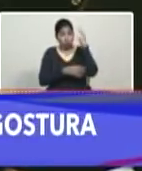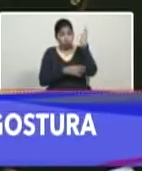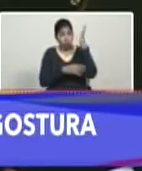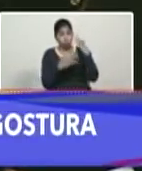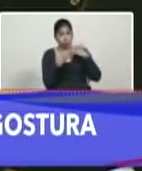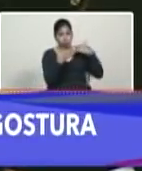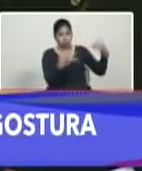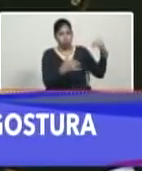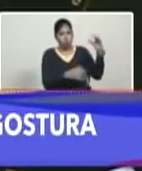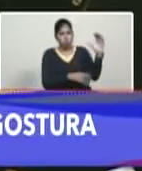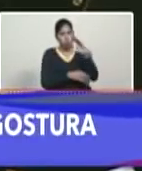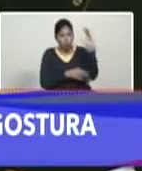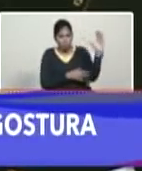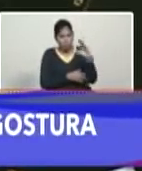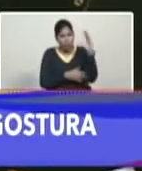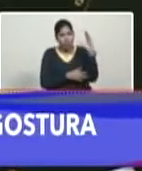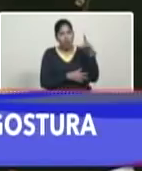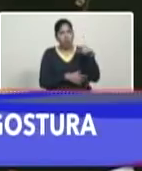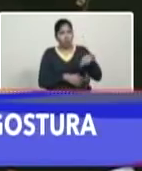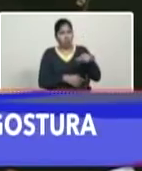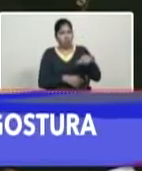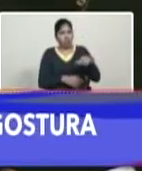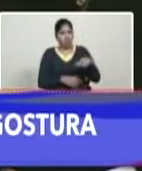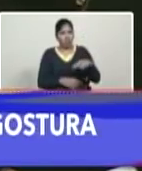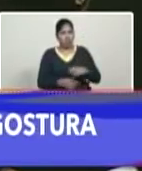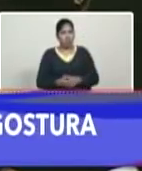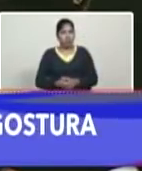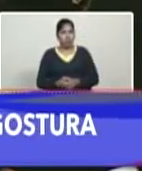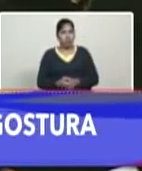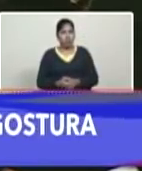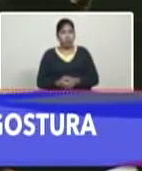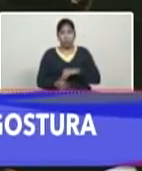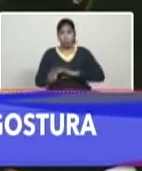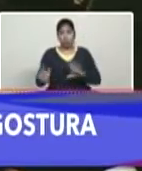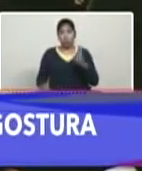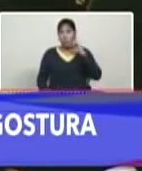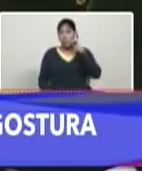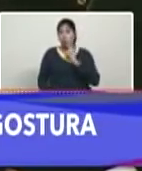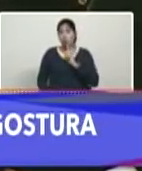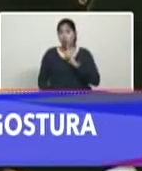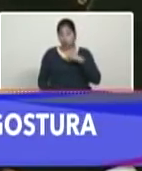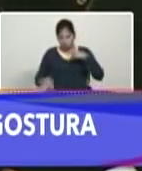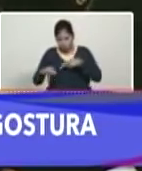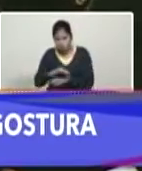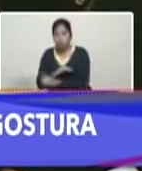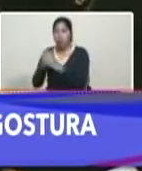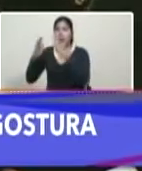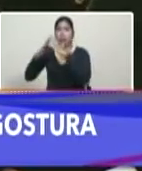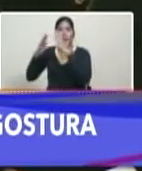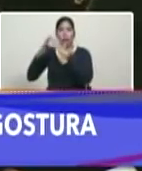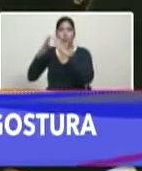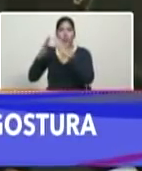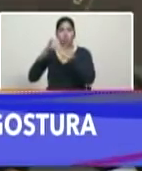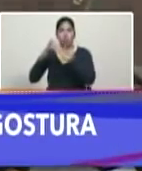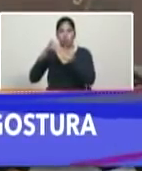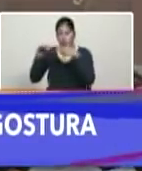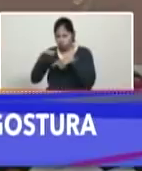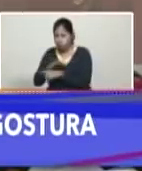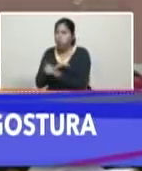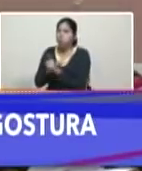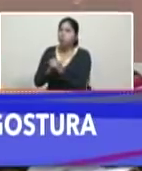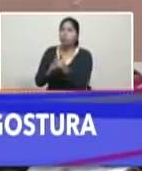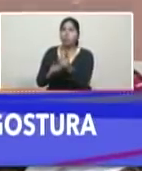Colombia, del discurso de Angostura, Bolívar, al entrar a esa casa, representaba